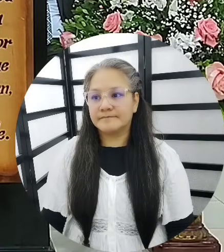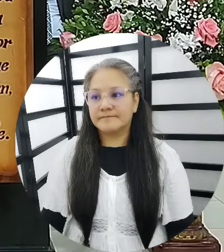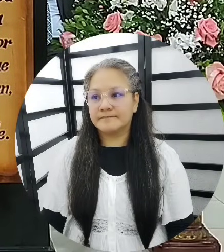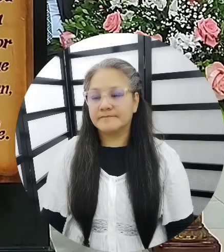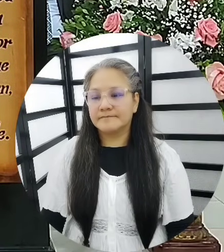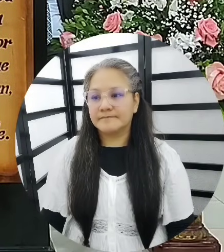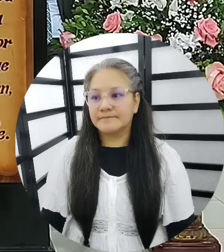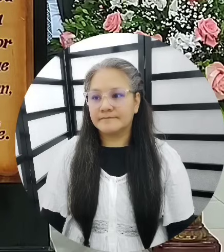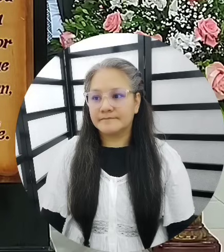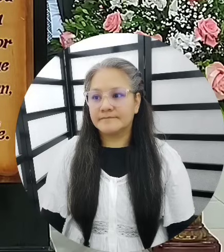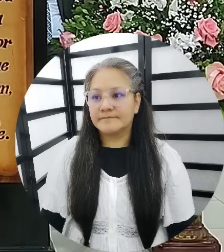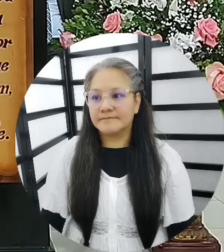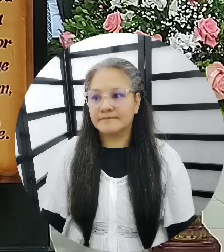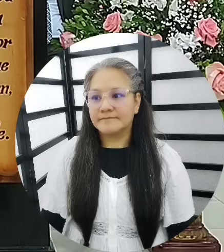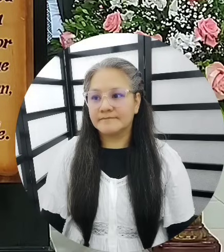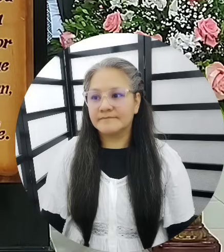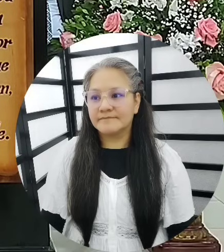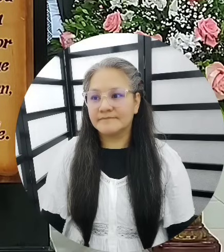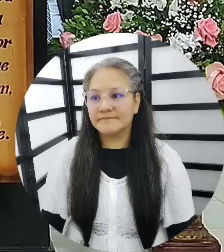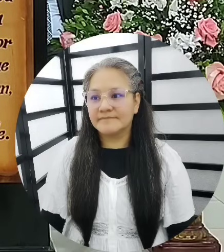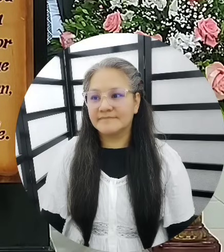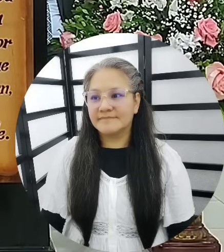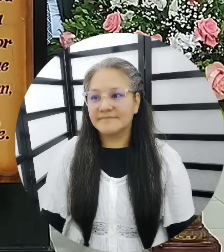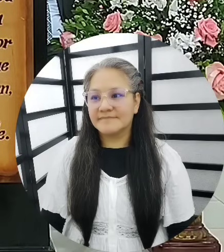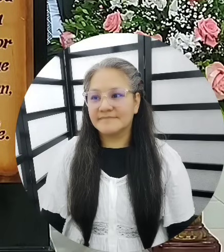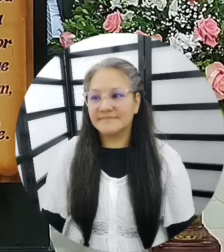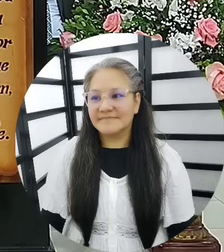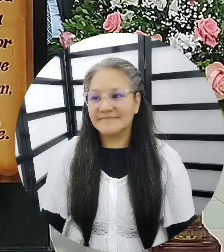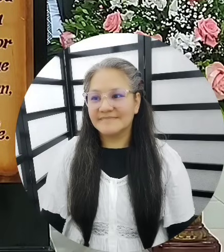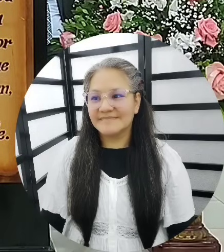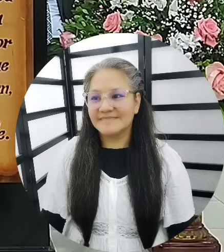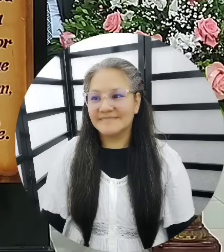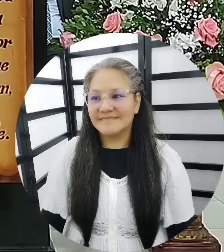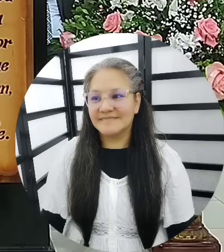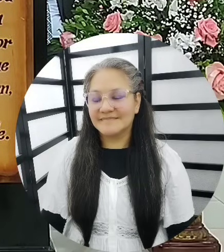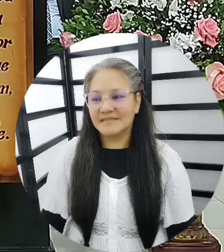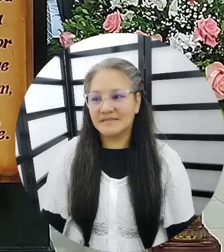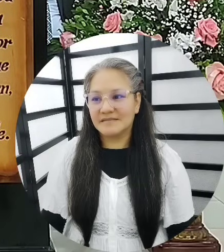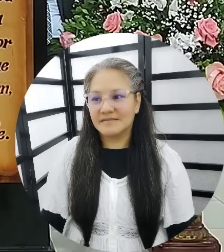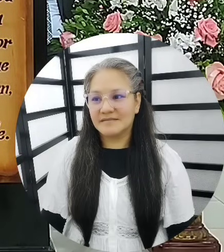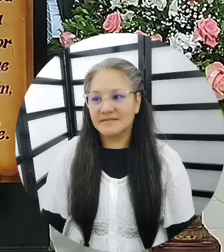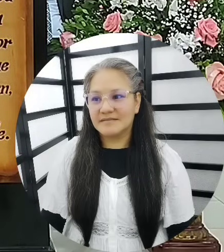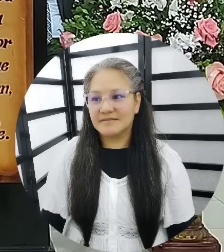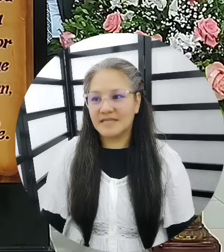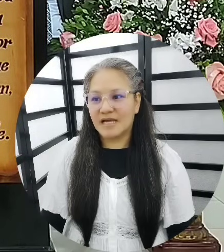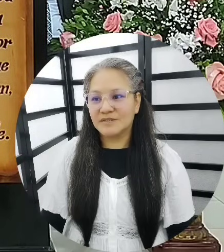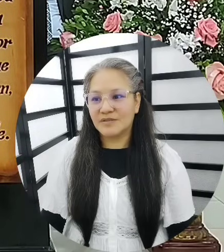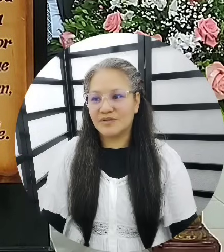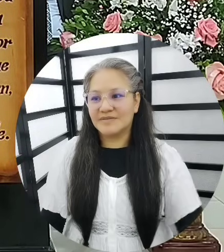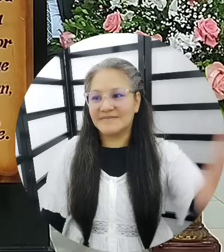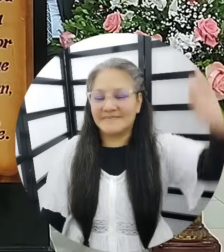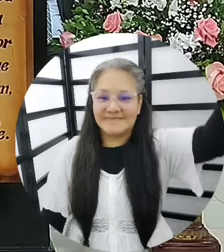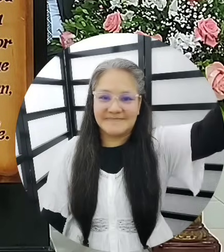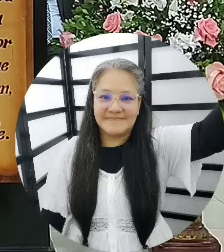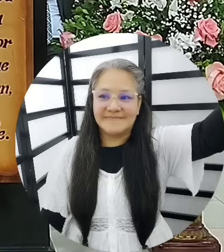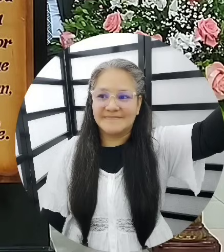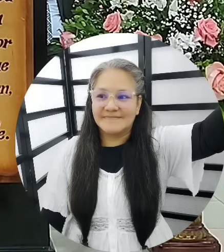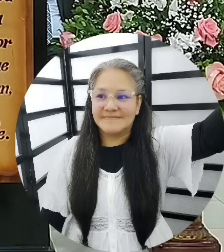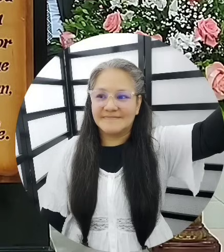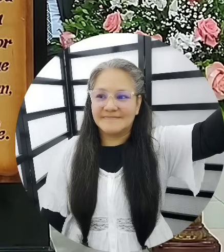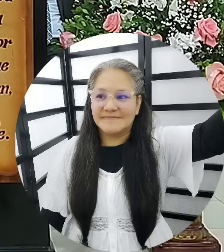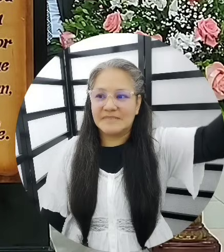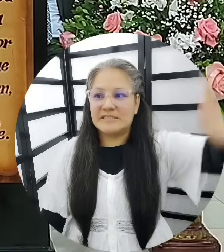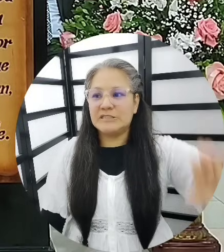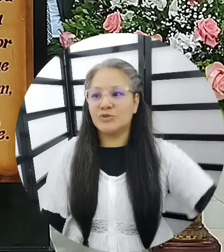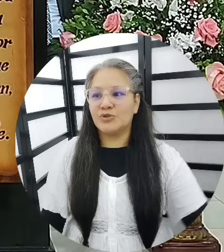amados. Ese no es el tema, solo los estaba saludando todavía, y eso que me falta todavía saludarles.